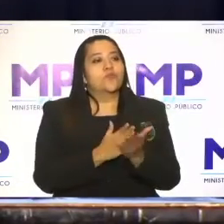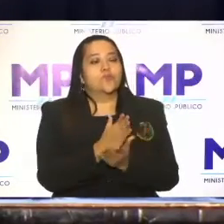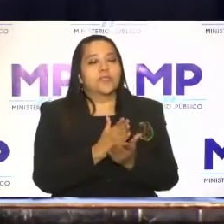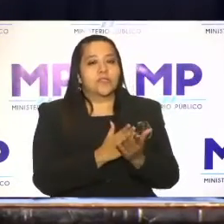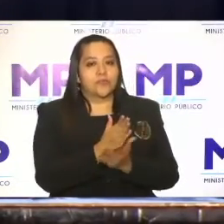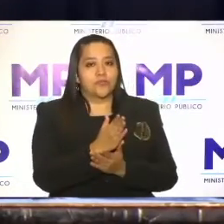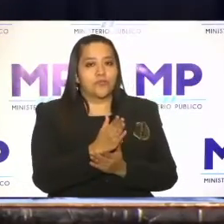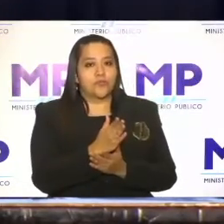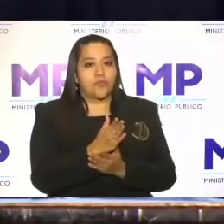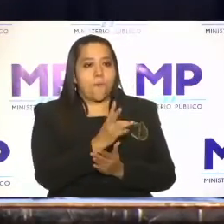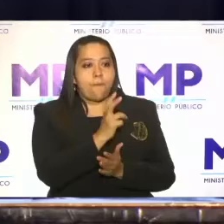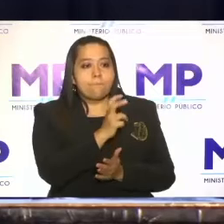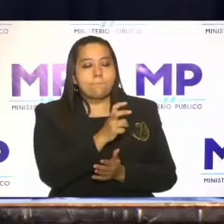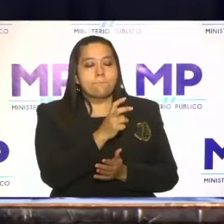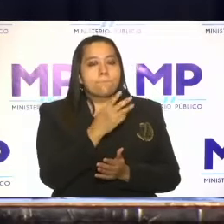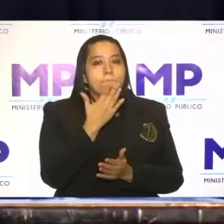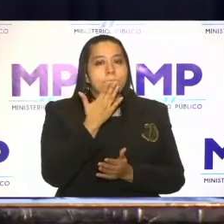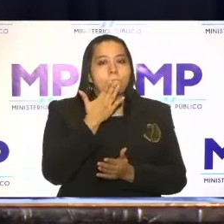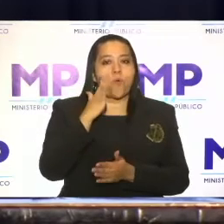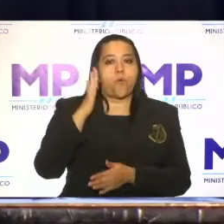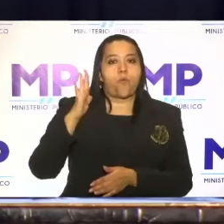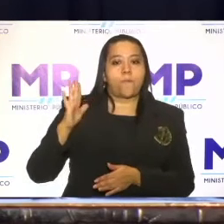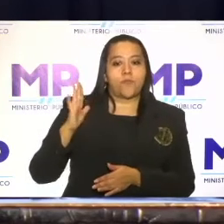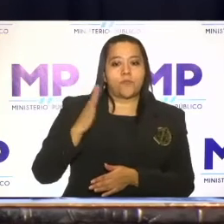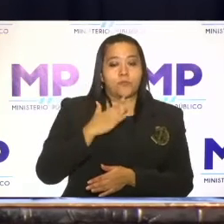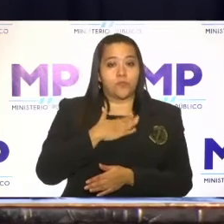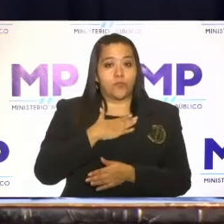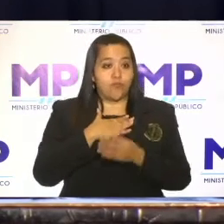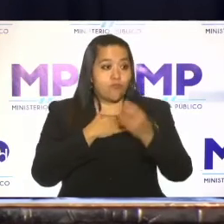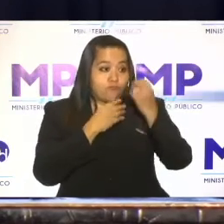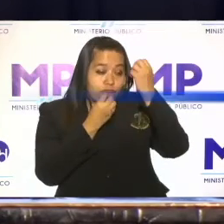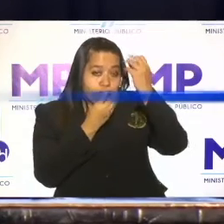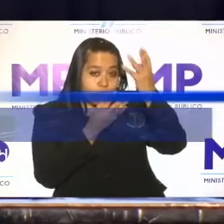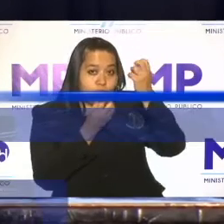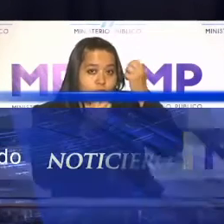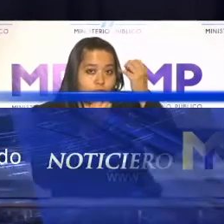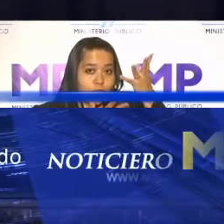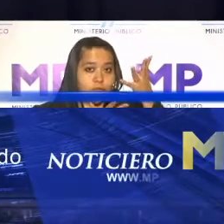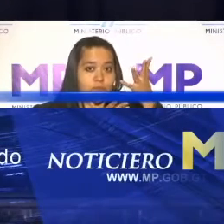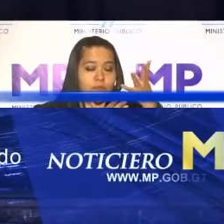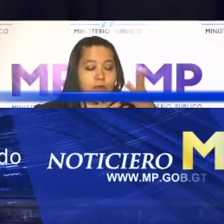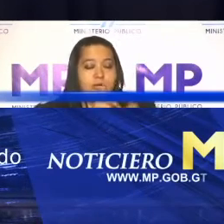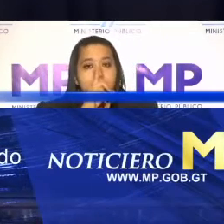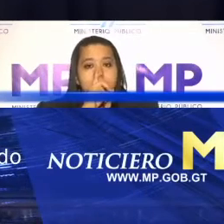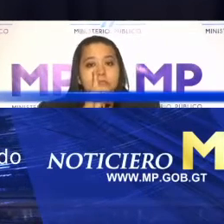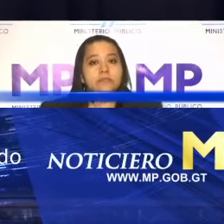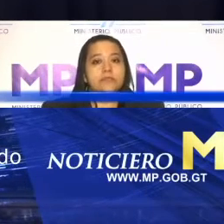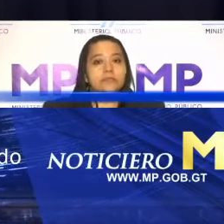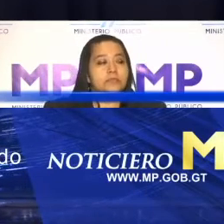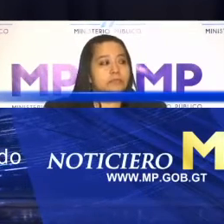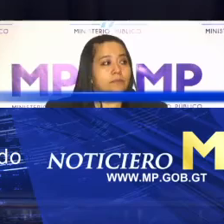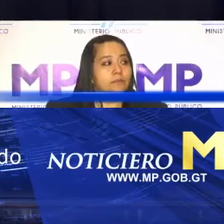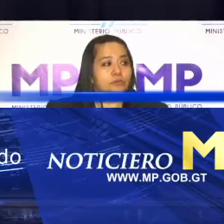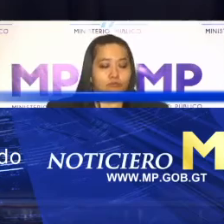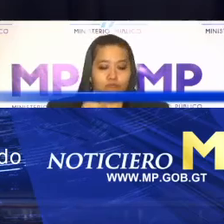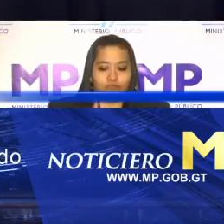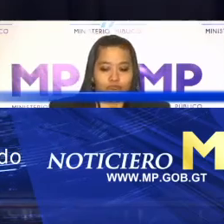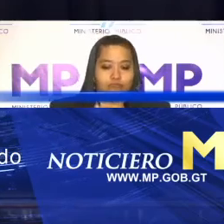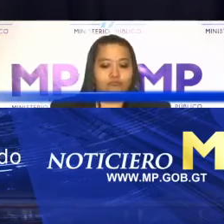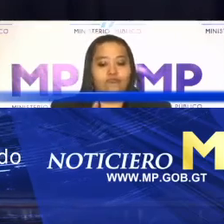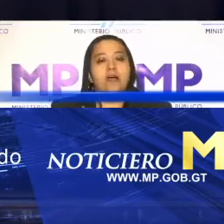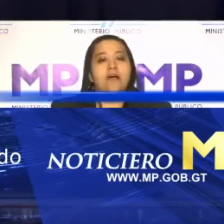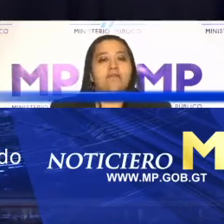Atendiendo al principio de transparencia y rendición de cuentas, la Fiscal General de la República, doctora María Consuelo Porras Argueta, presentó